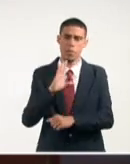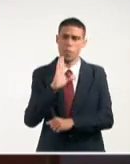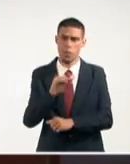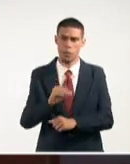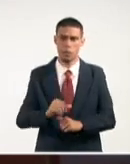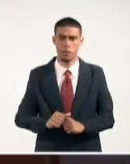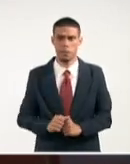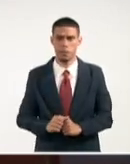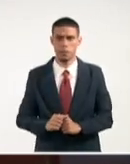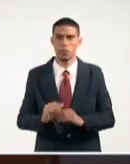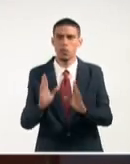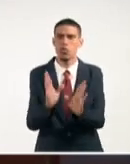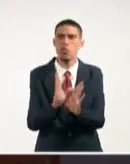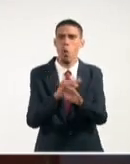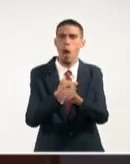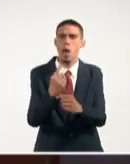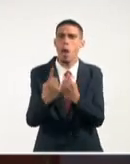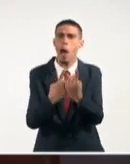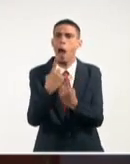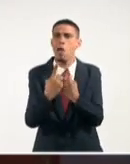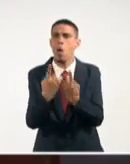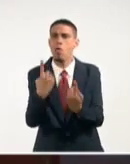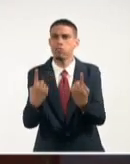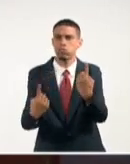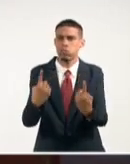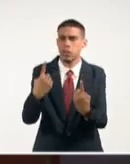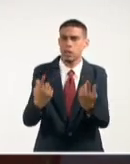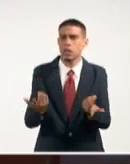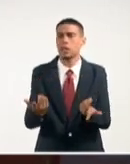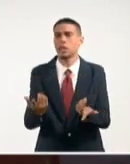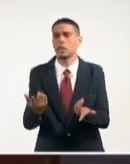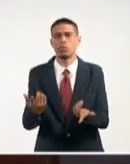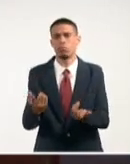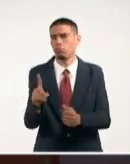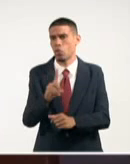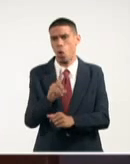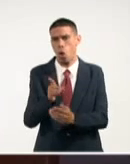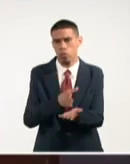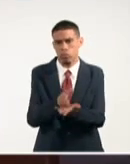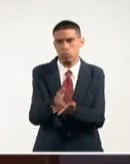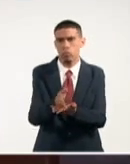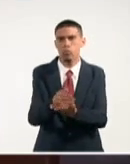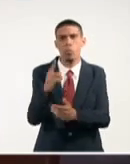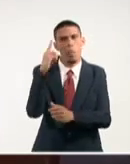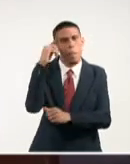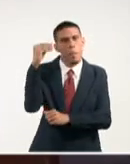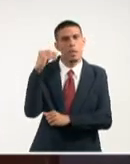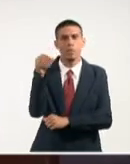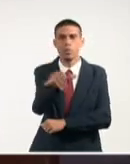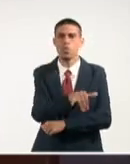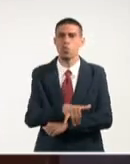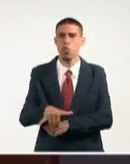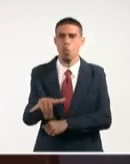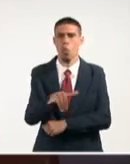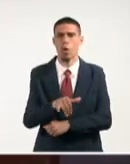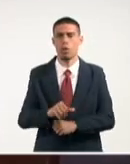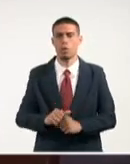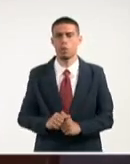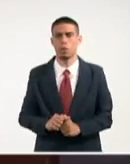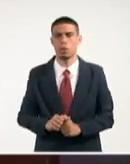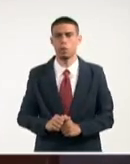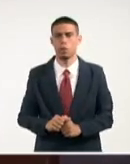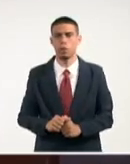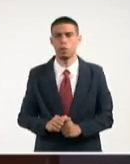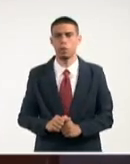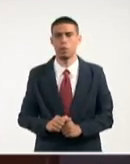no hay contradicciones generacionales en la revolución por una simple razón, porque